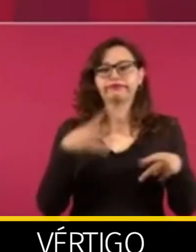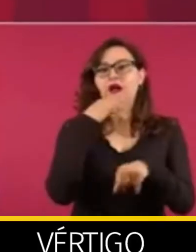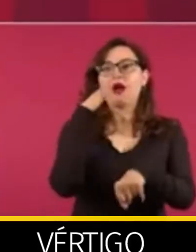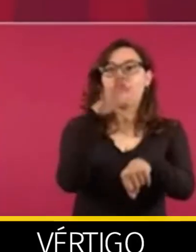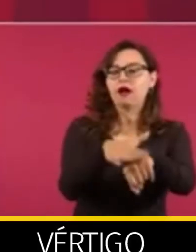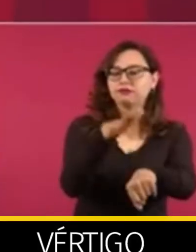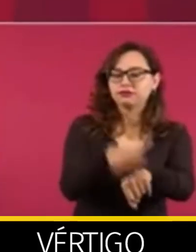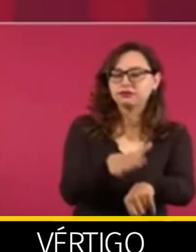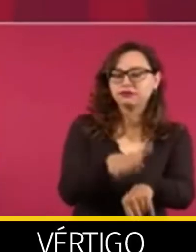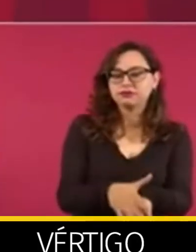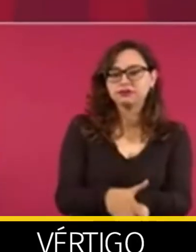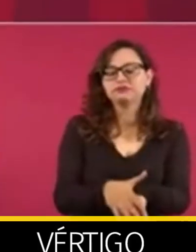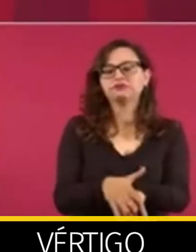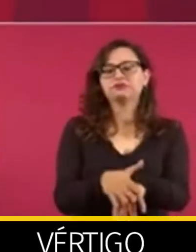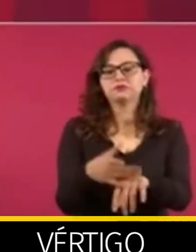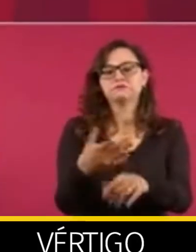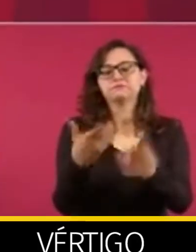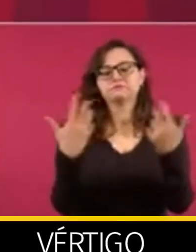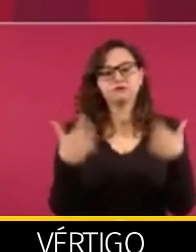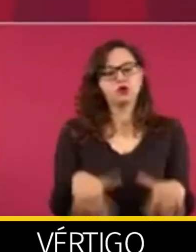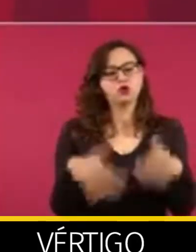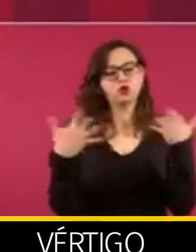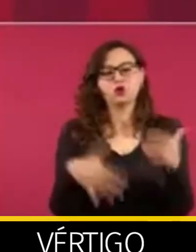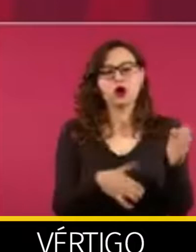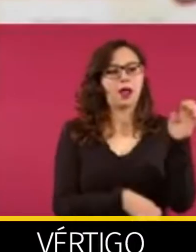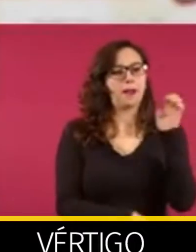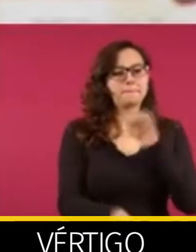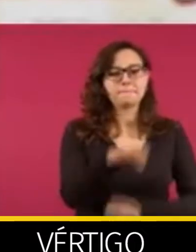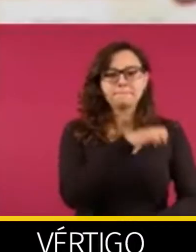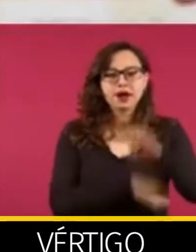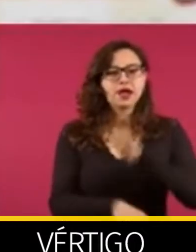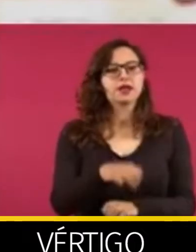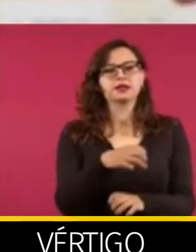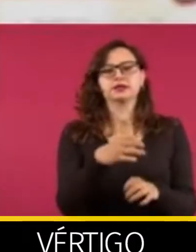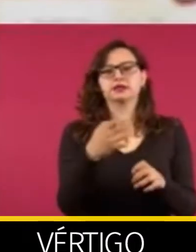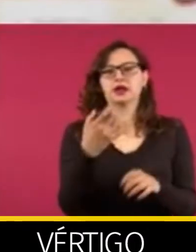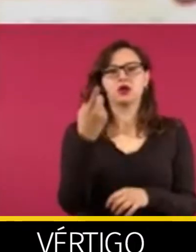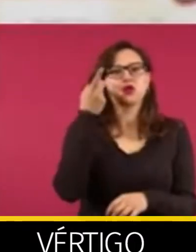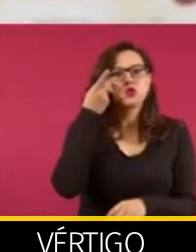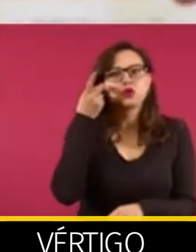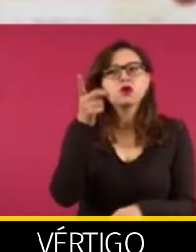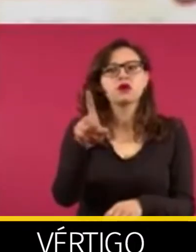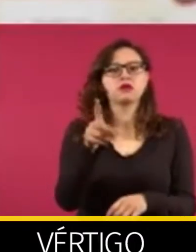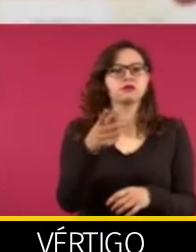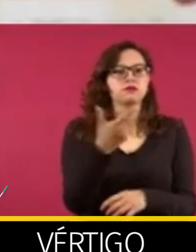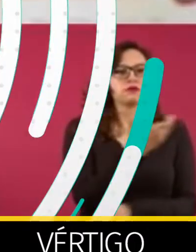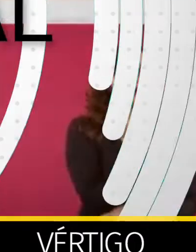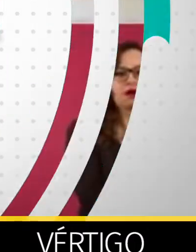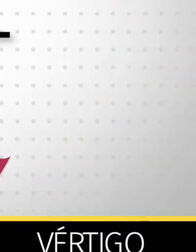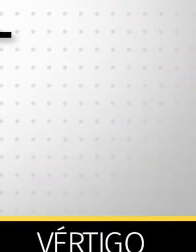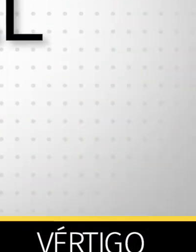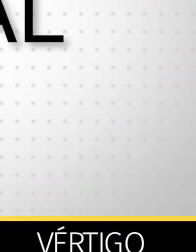el presidente López Obrador dijo que en 2023 habrá un nuevo incremento al salario mínimo, pero dependerá de la trayectoria que tome la inflación.